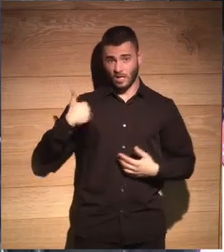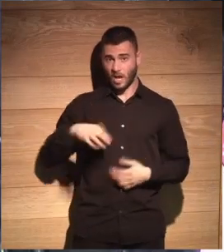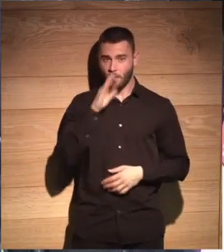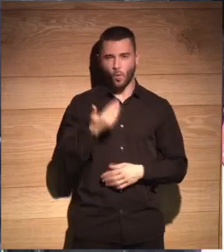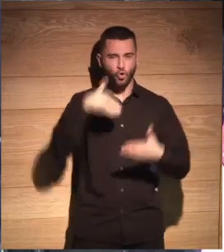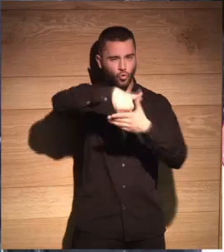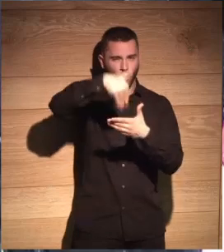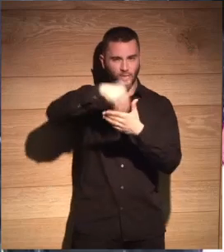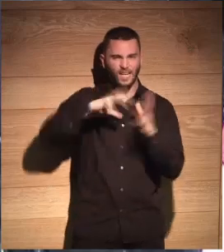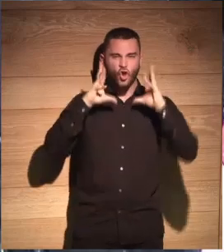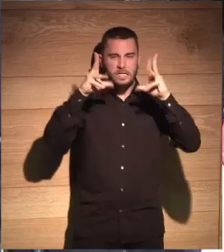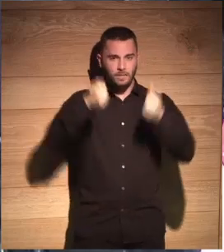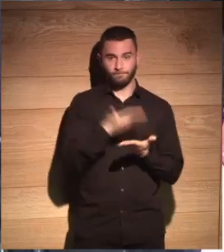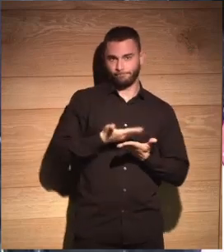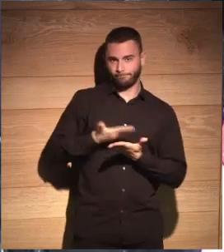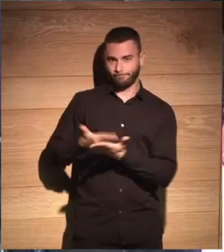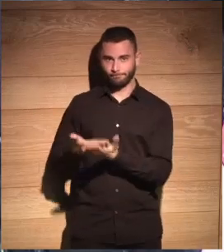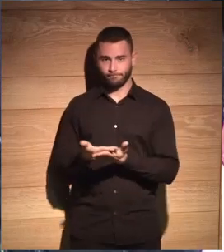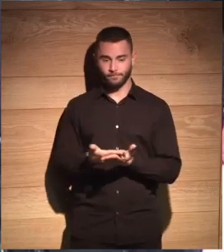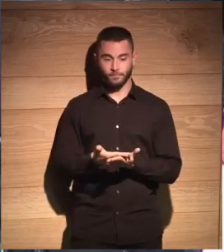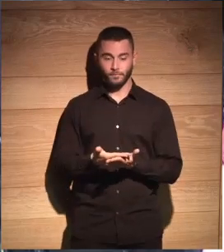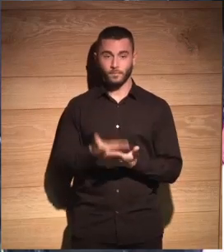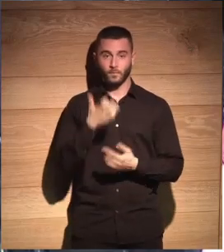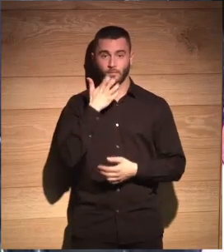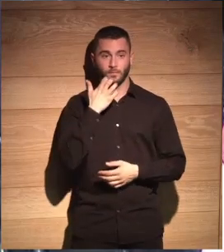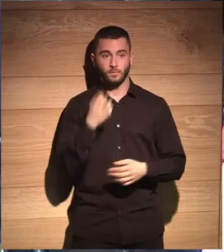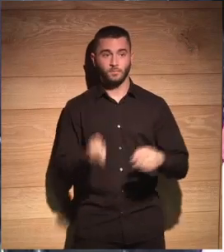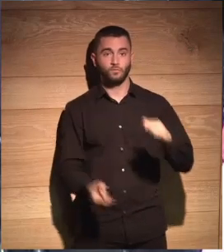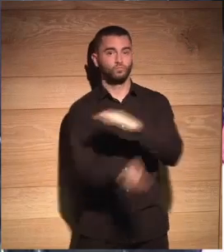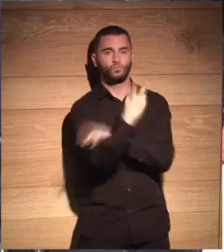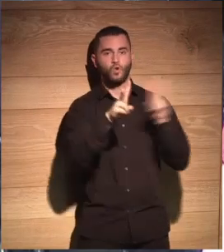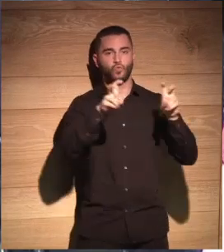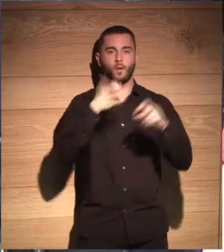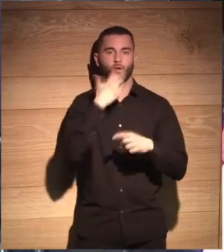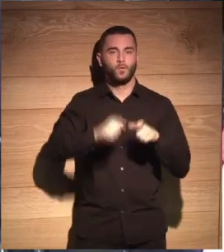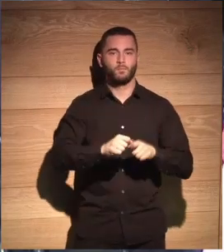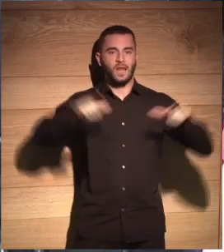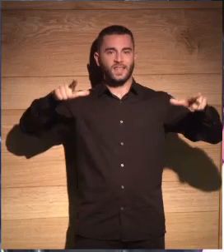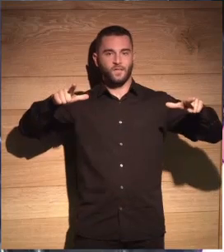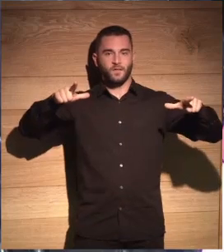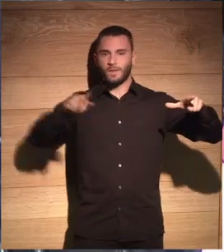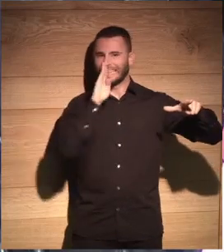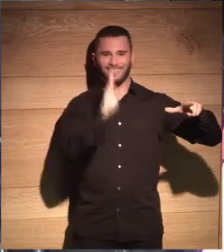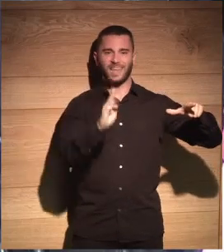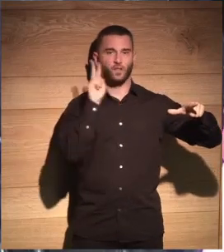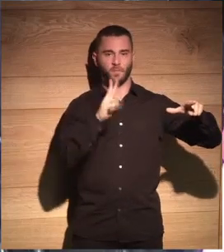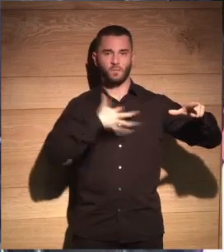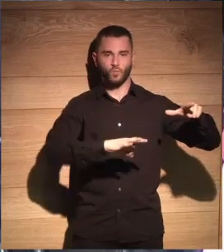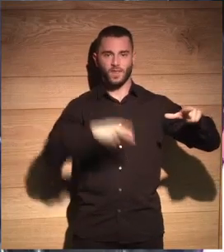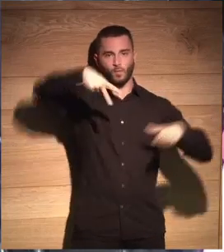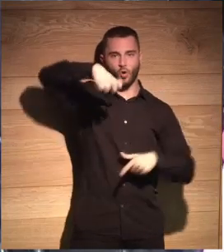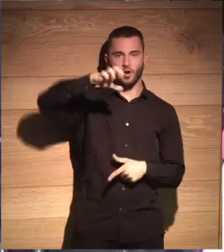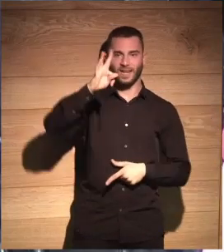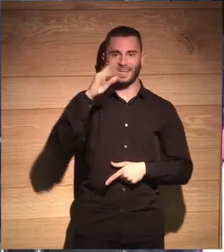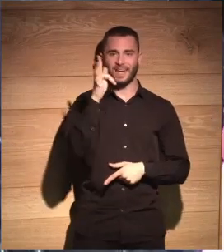de contenidos salvajes, y lo ves en el momento que aparece el fenómeno nuevo, como son las plataformas streaming, como Netflix,